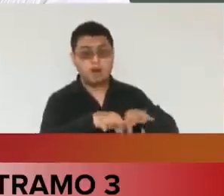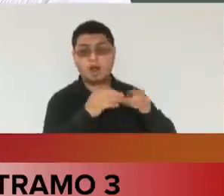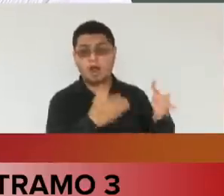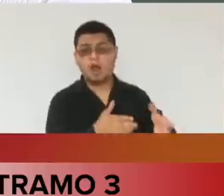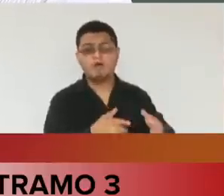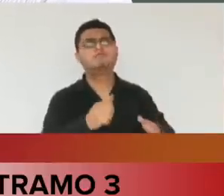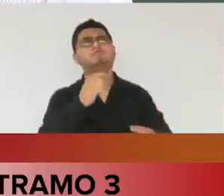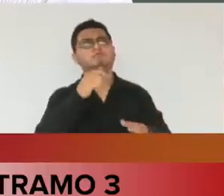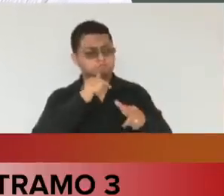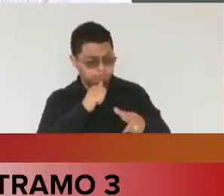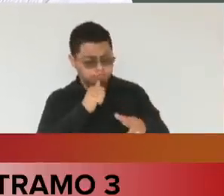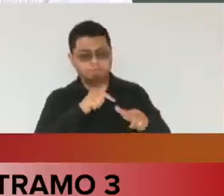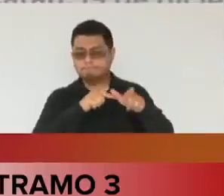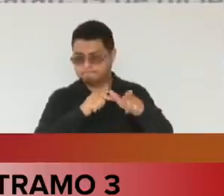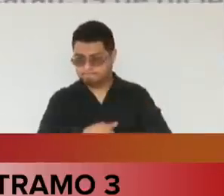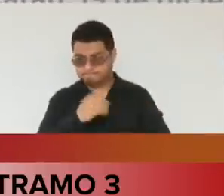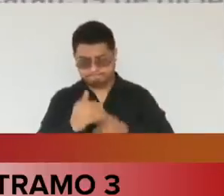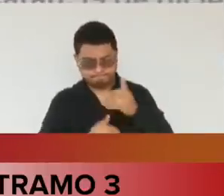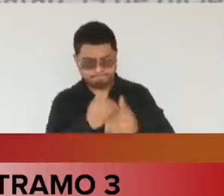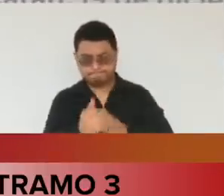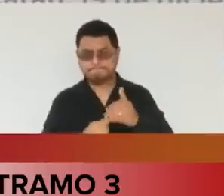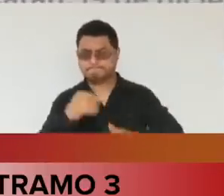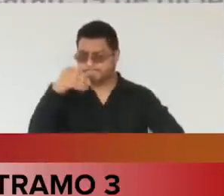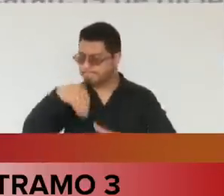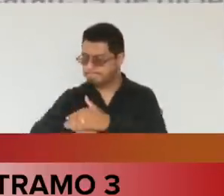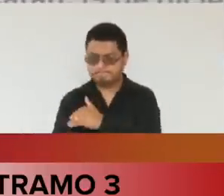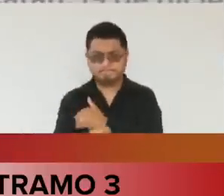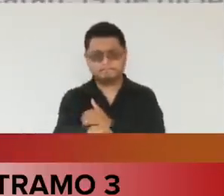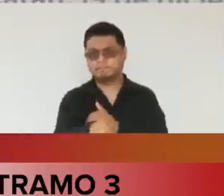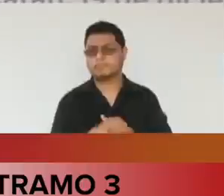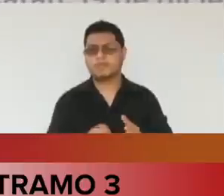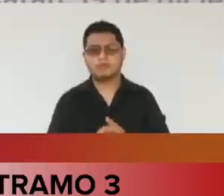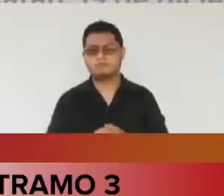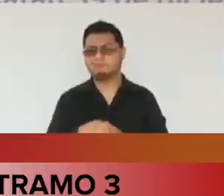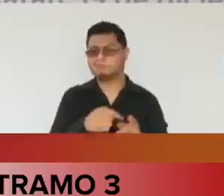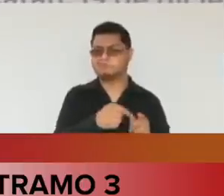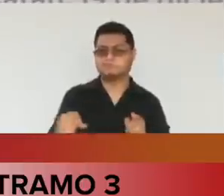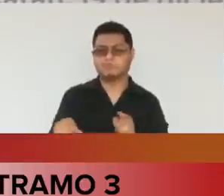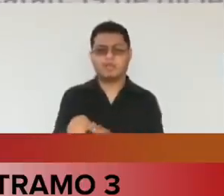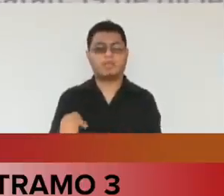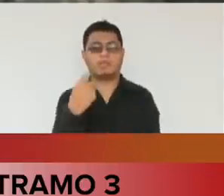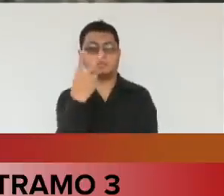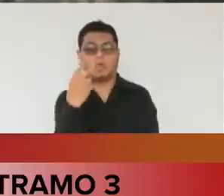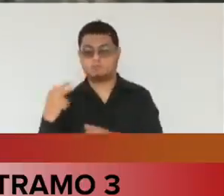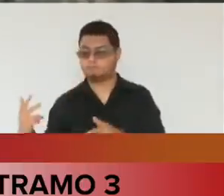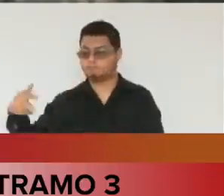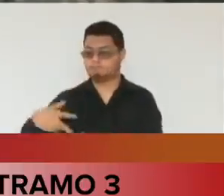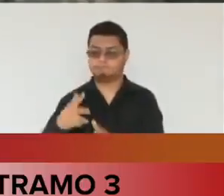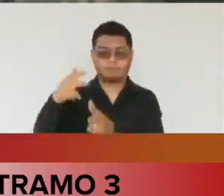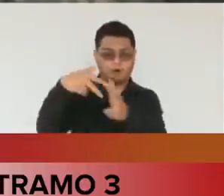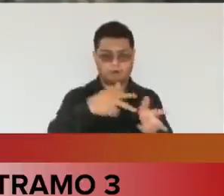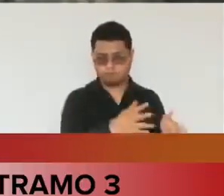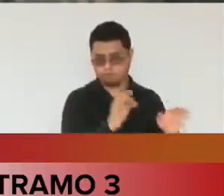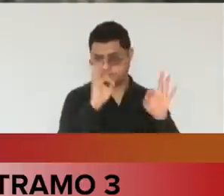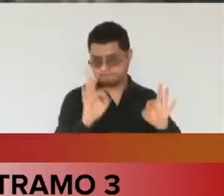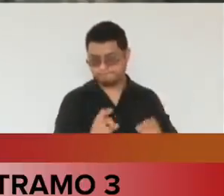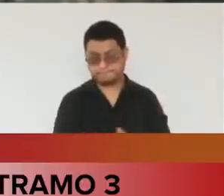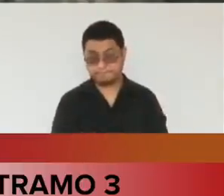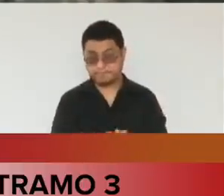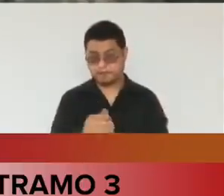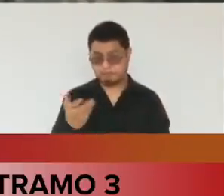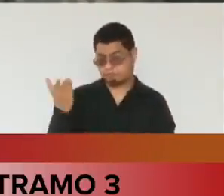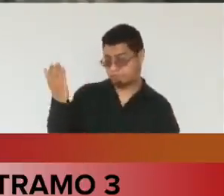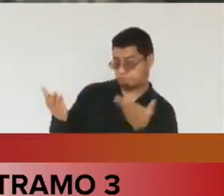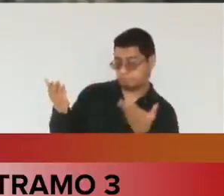las primeras tres obras de drenaje y elevando la subestructura de los primeros dos pasos vehiculares. En paralelo, una obra de estas